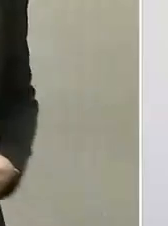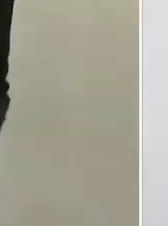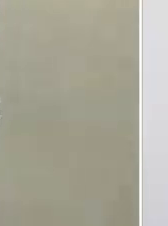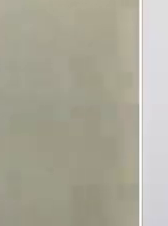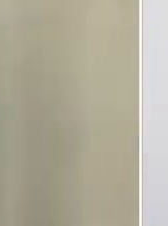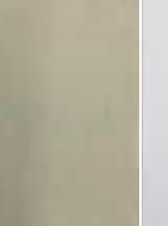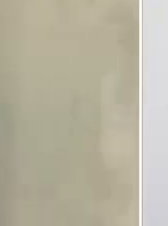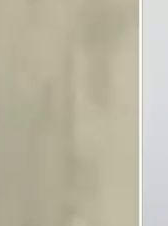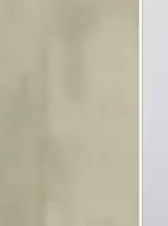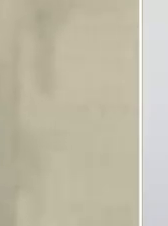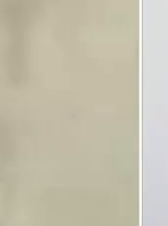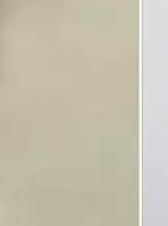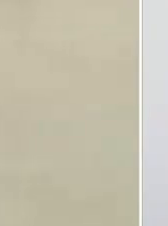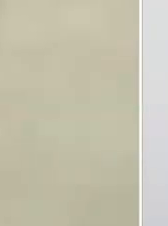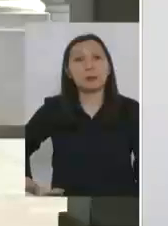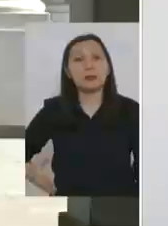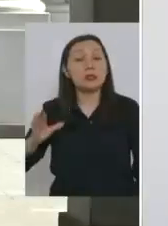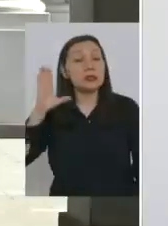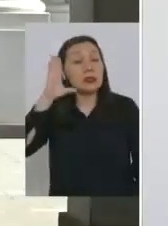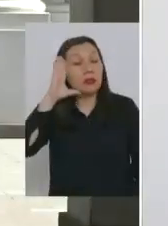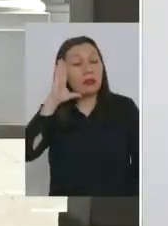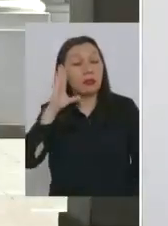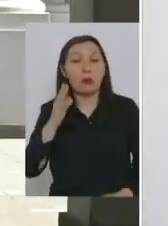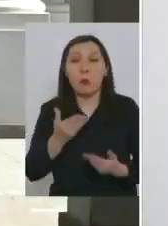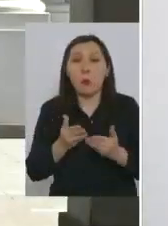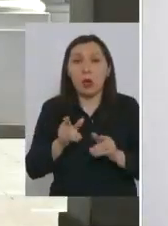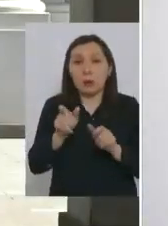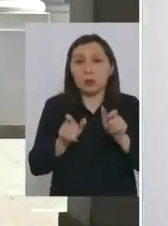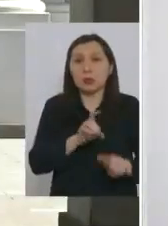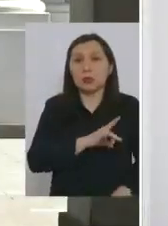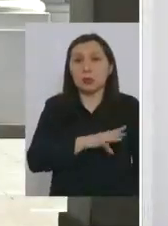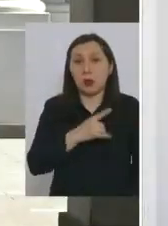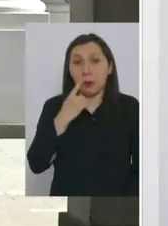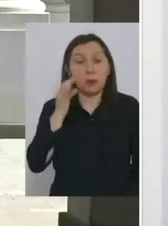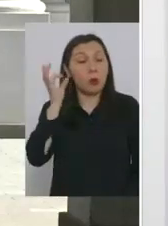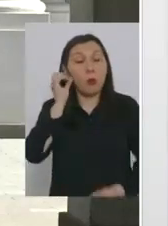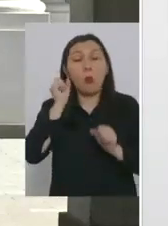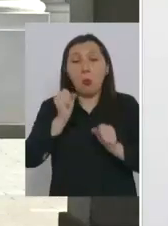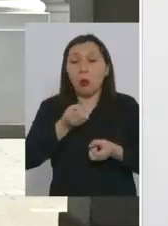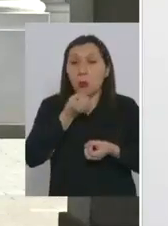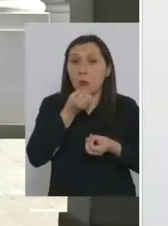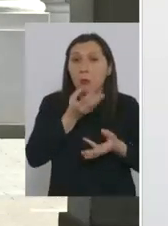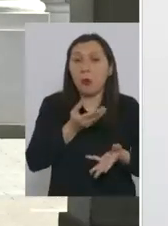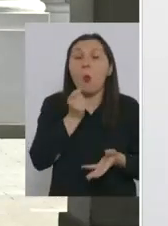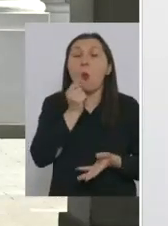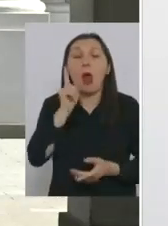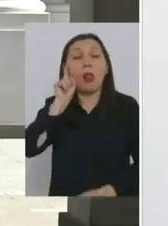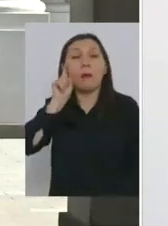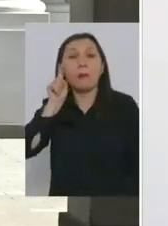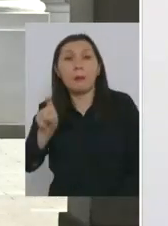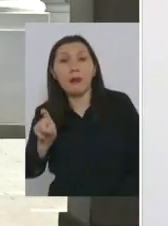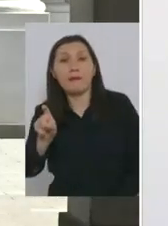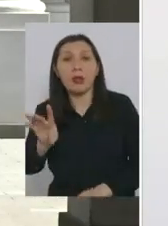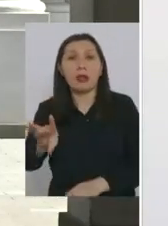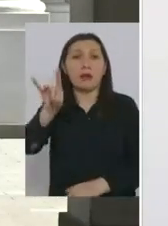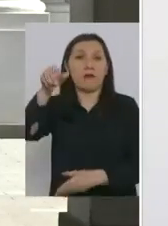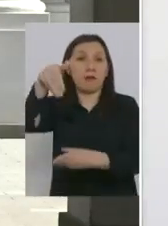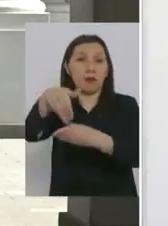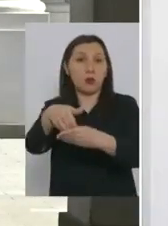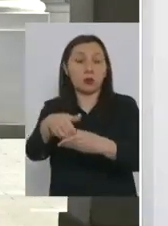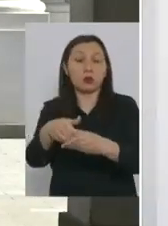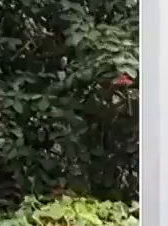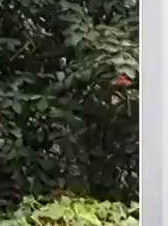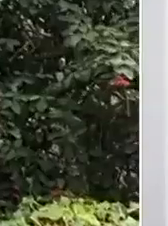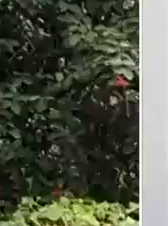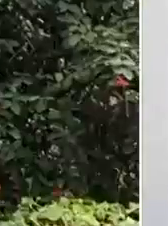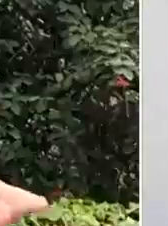ver con el lobby previo para que los 22 países voten este cargo de Secretaría General Iberoamericana. Por otro